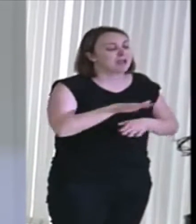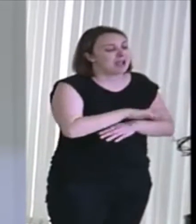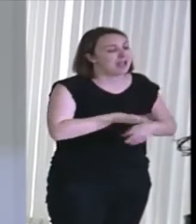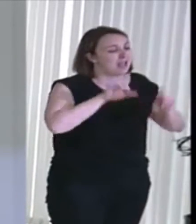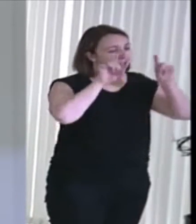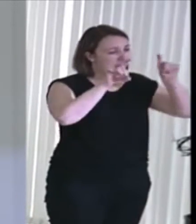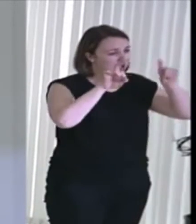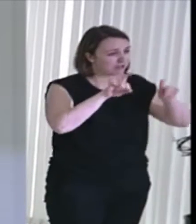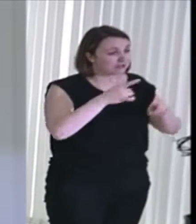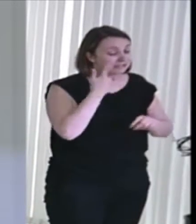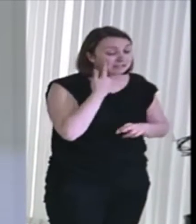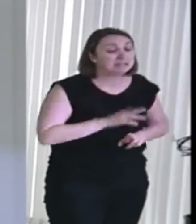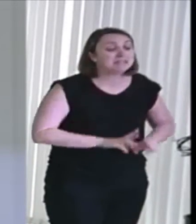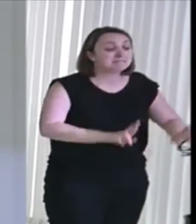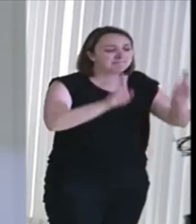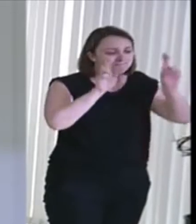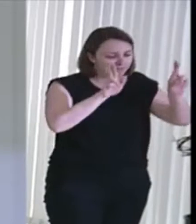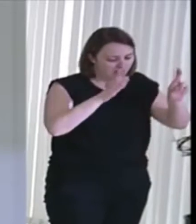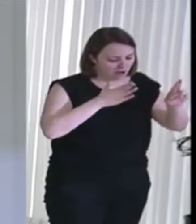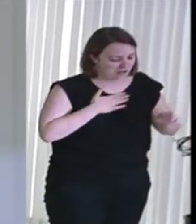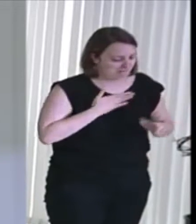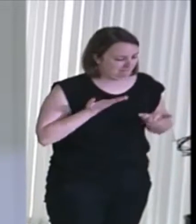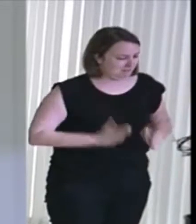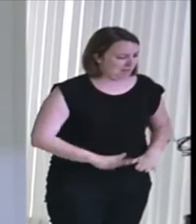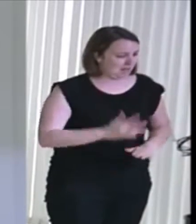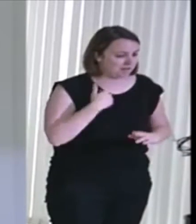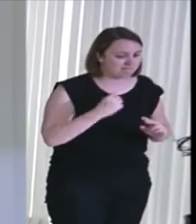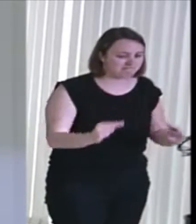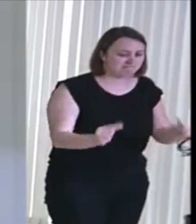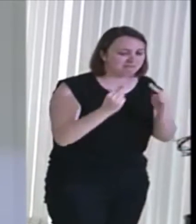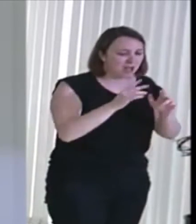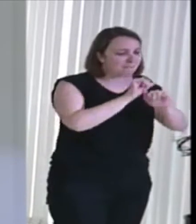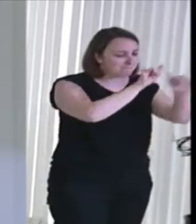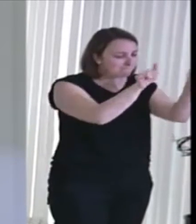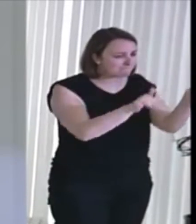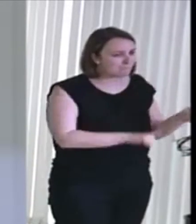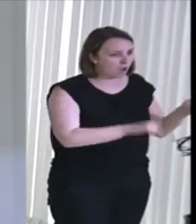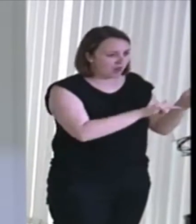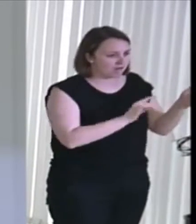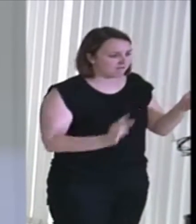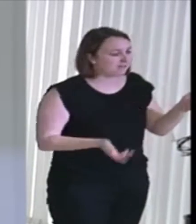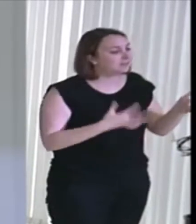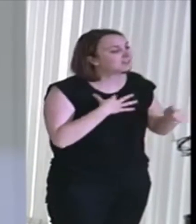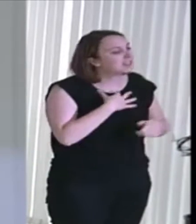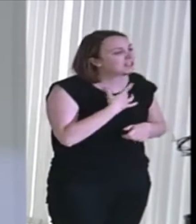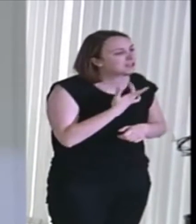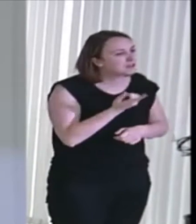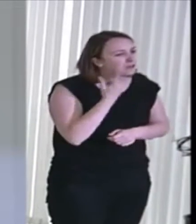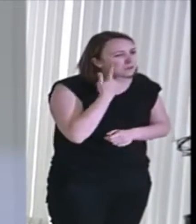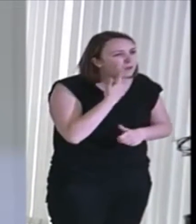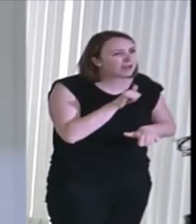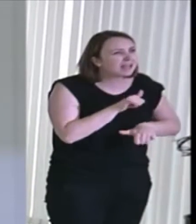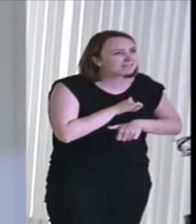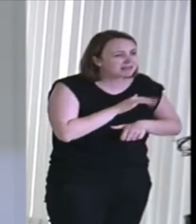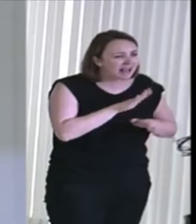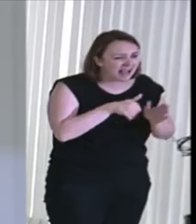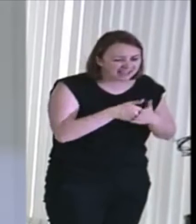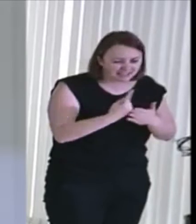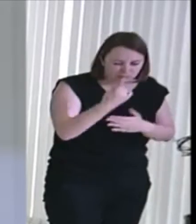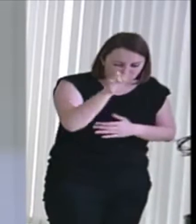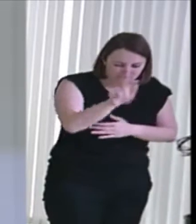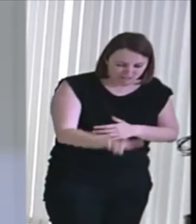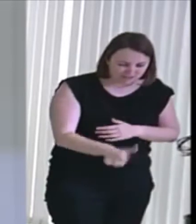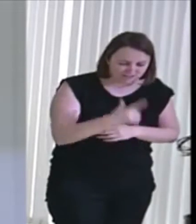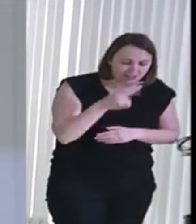que espero que mis hijos vean ese modelo, que mi hija vea el modelo de que no tienes que esperar a que nadie te